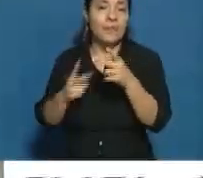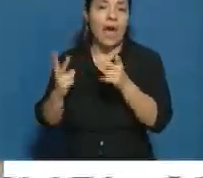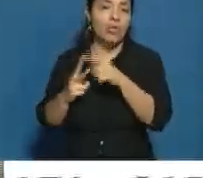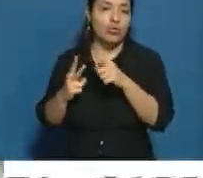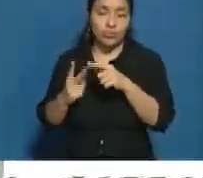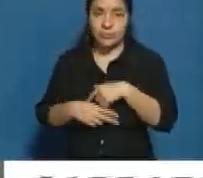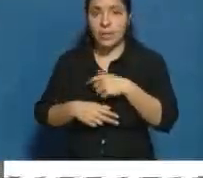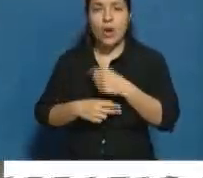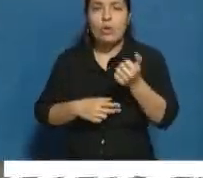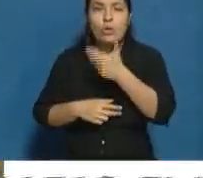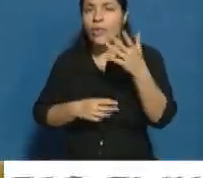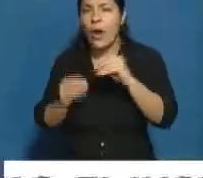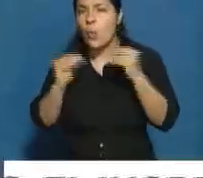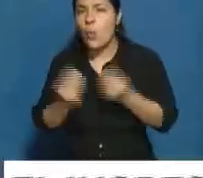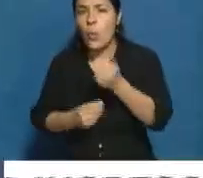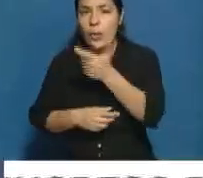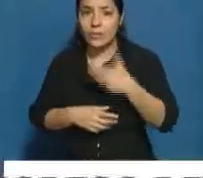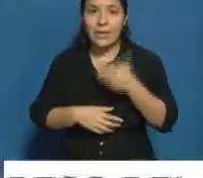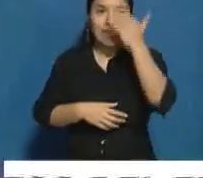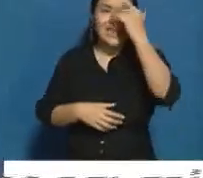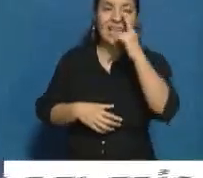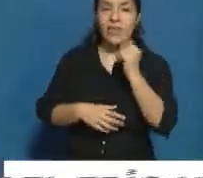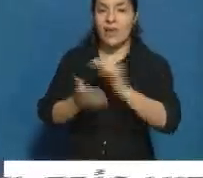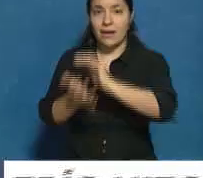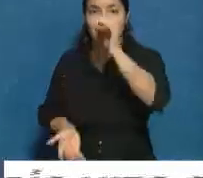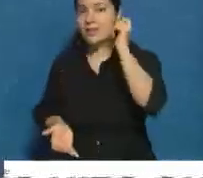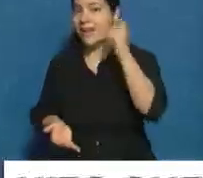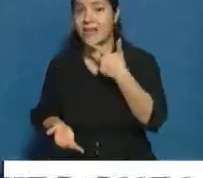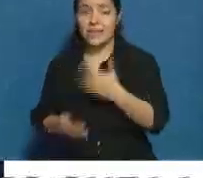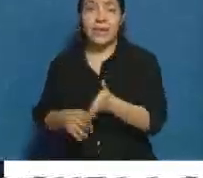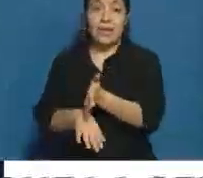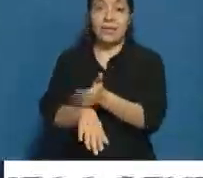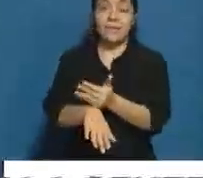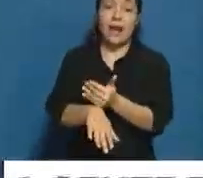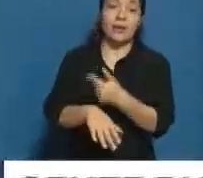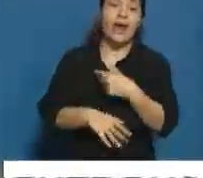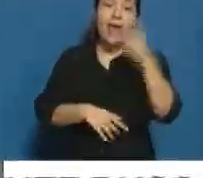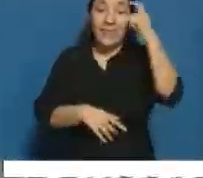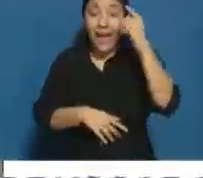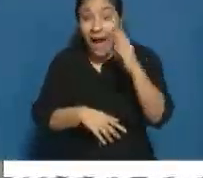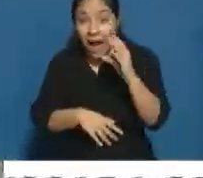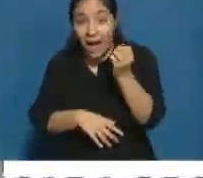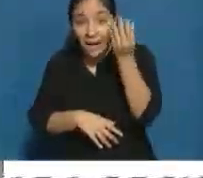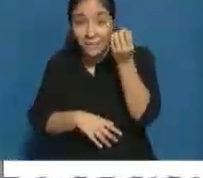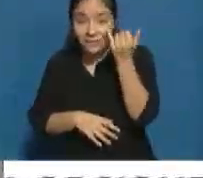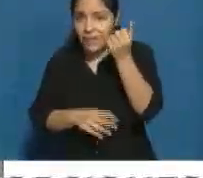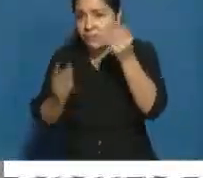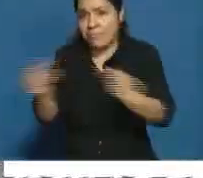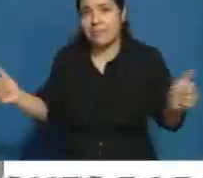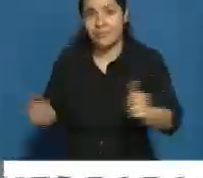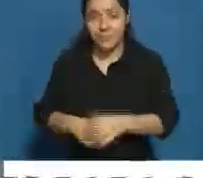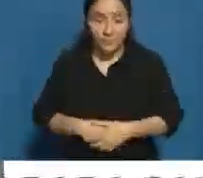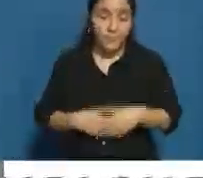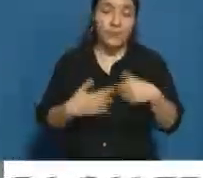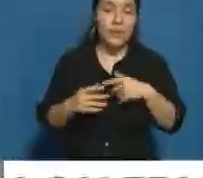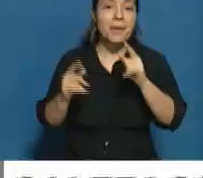garrafa? 15 días. ¿Y tiene que venir temprano acá porque si no después se acaba? Sí, sí, a las 10 ya no hay más. Si bien el programa del gobierno La Garrafa